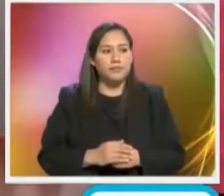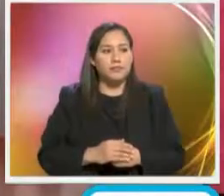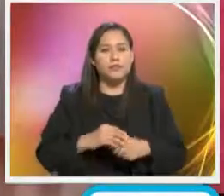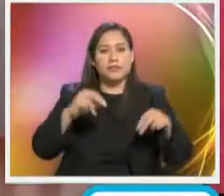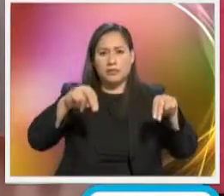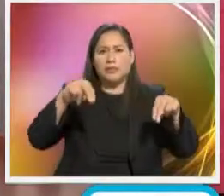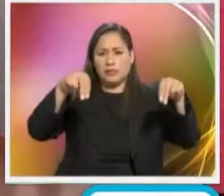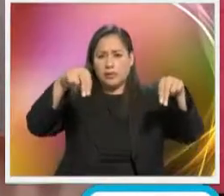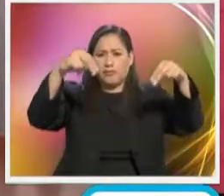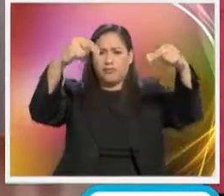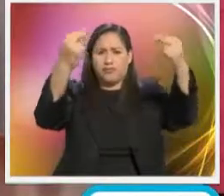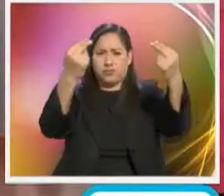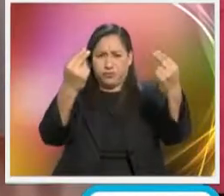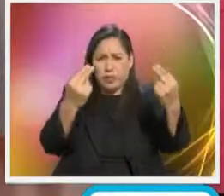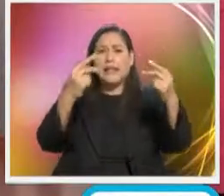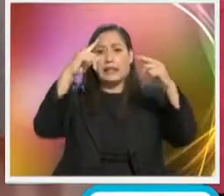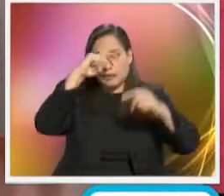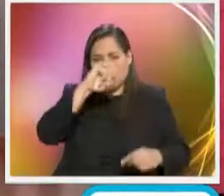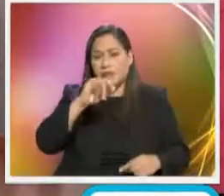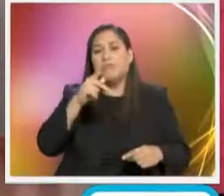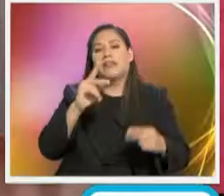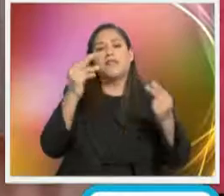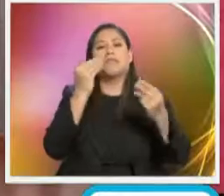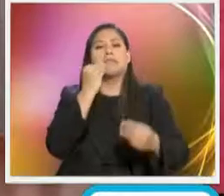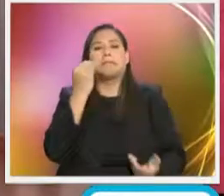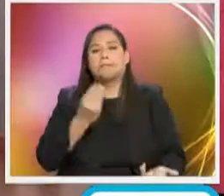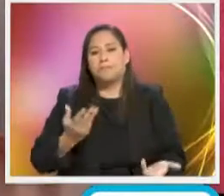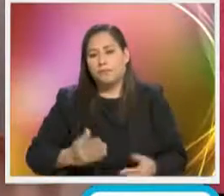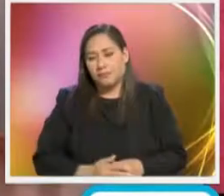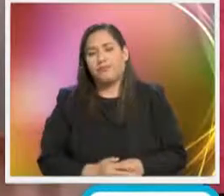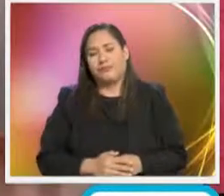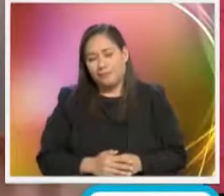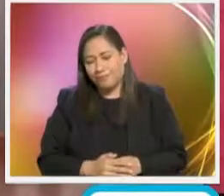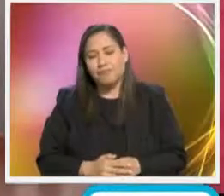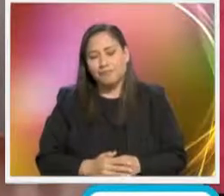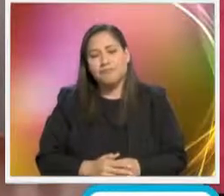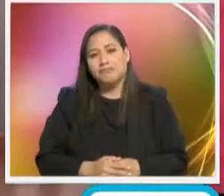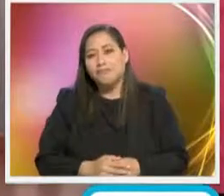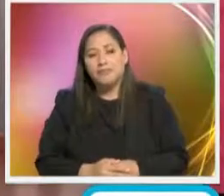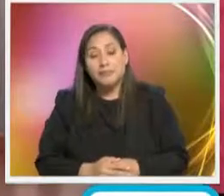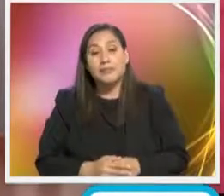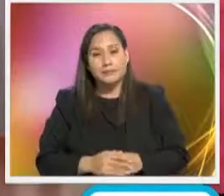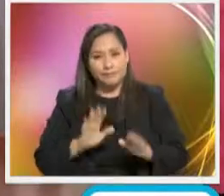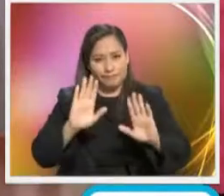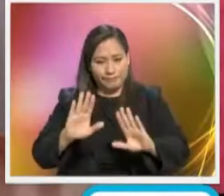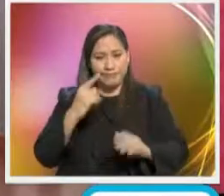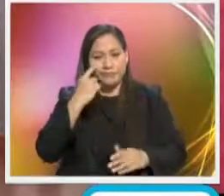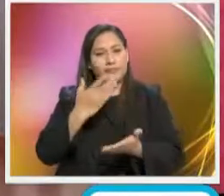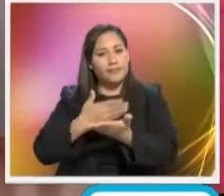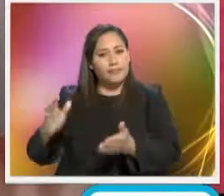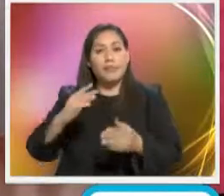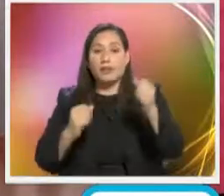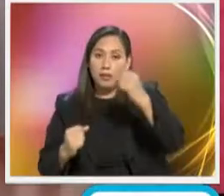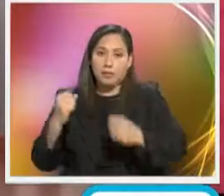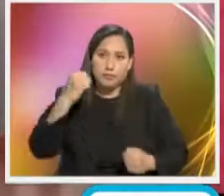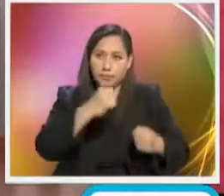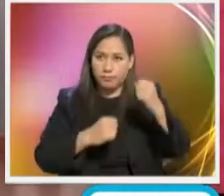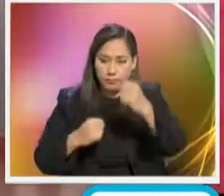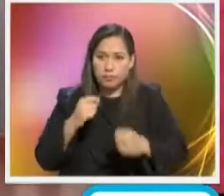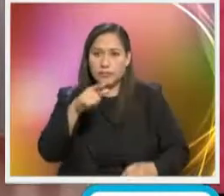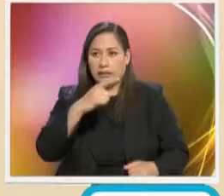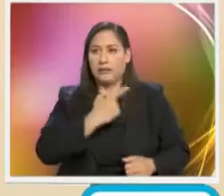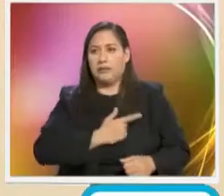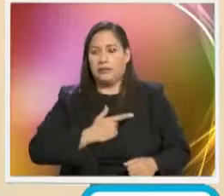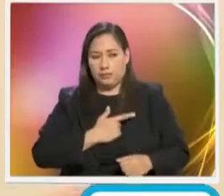mal hecho. Exacto, como vamos a ver precisamente tanto, ahorita, ¿no?, en pantalla. Antes vamos a arrancar con la actividad del box, que tanto te